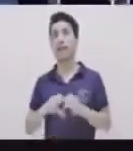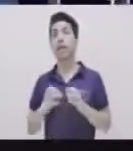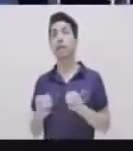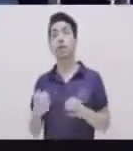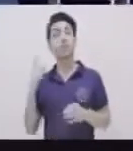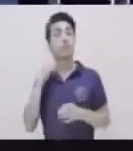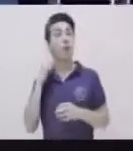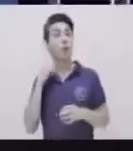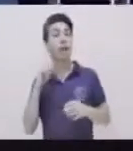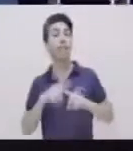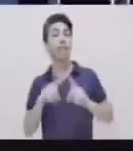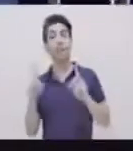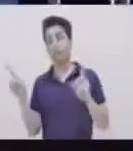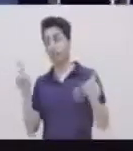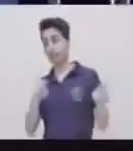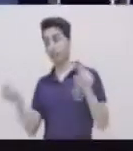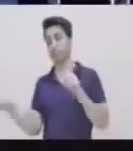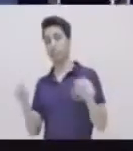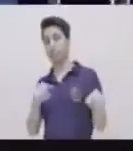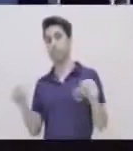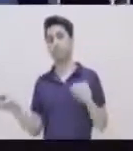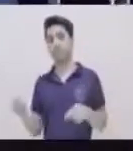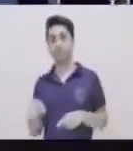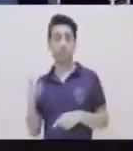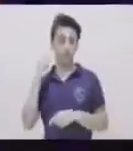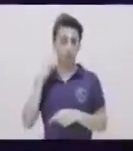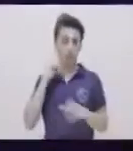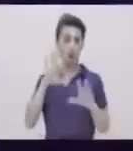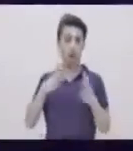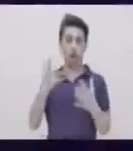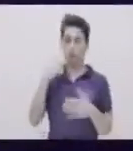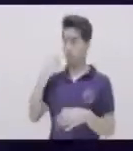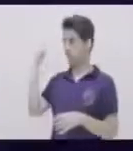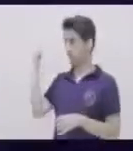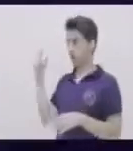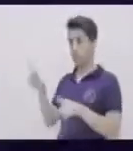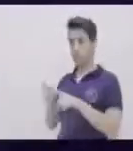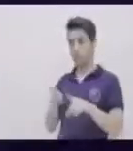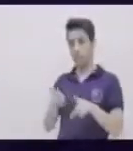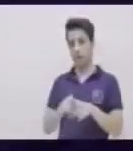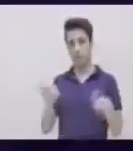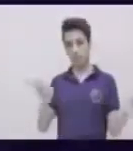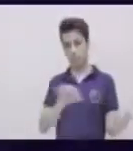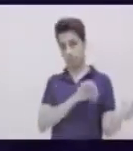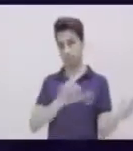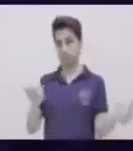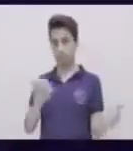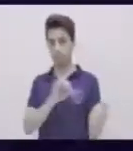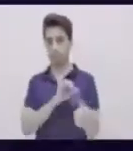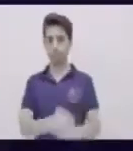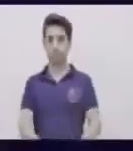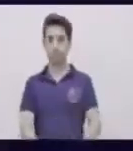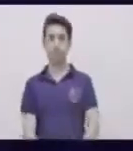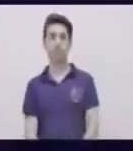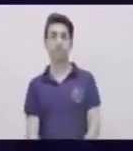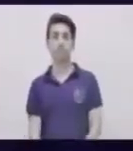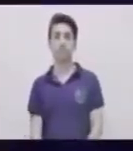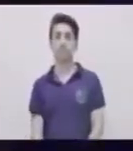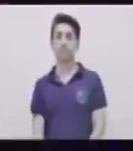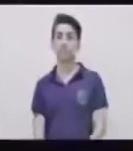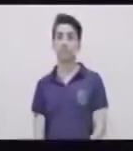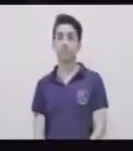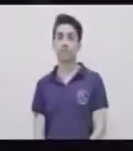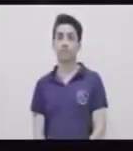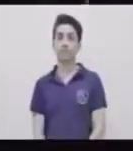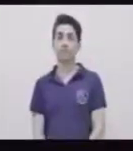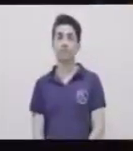cuerdas, hay varias diferencias. Observemos, esta este violín no tiene esta pieza,